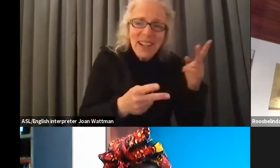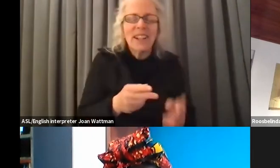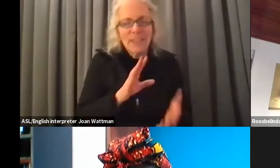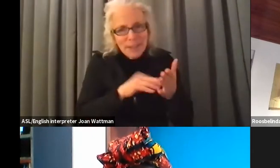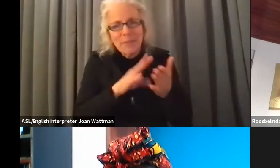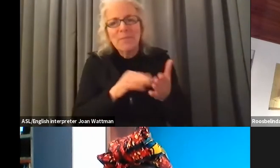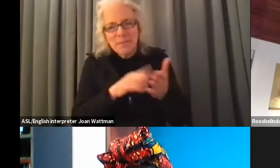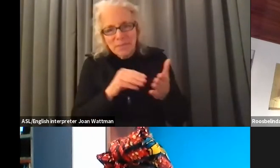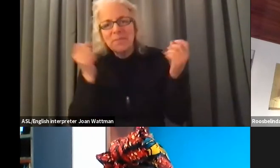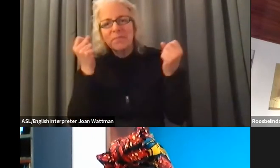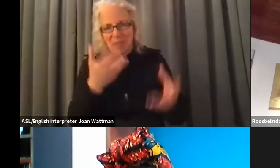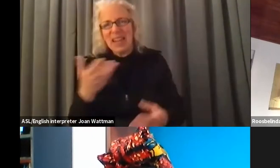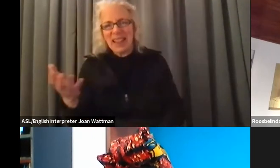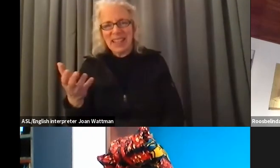destacar.